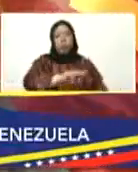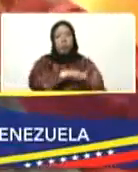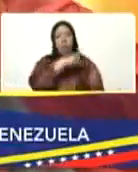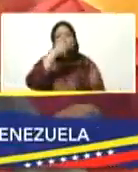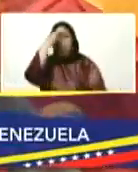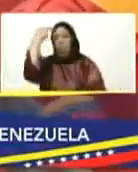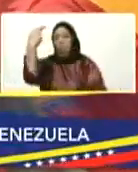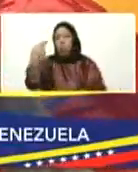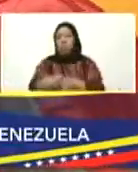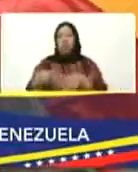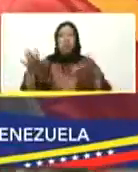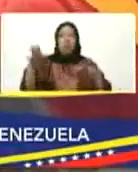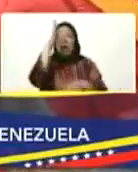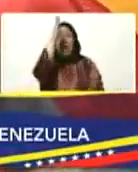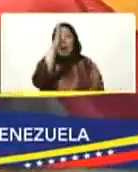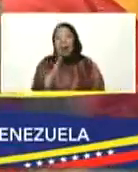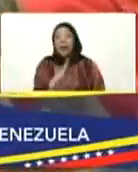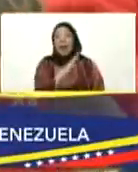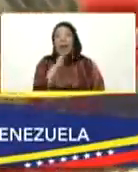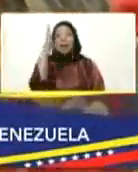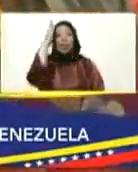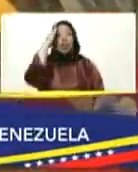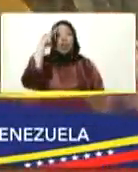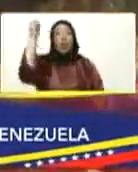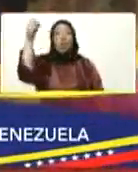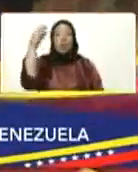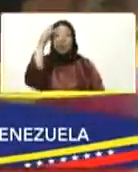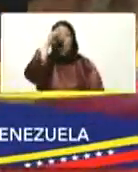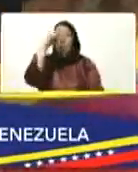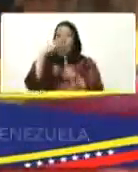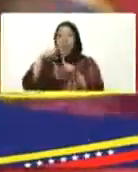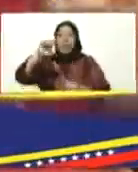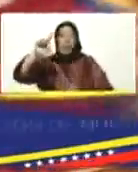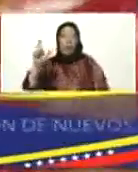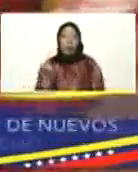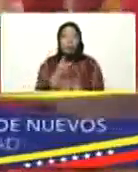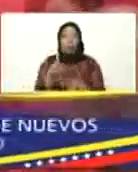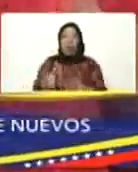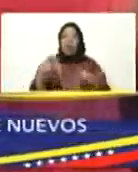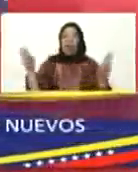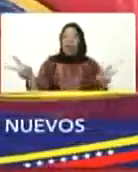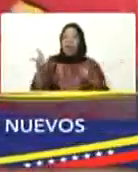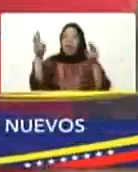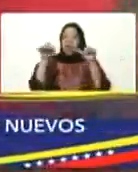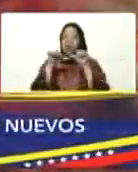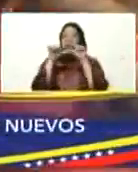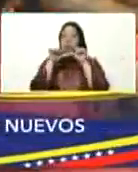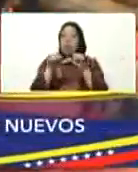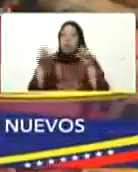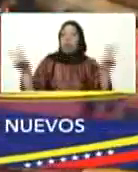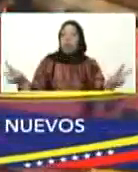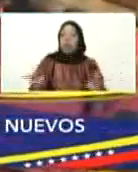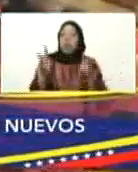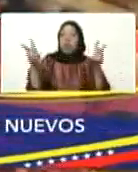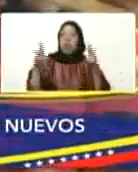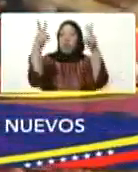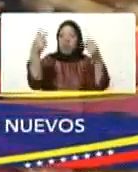de ustedes. Que Dios me los bendiga, muchachos. Misión cumplida. La batalla continúa. La victoria nos